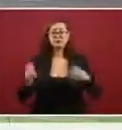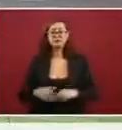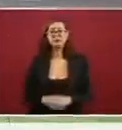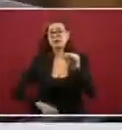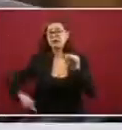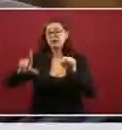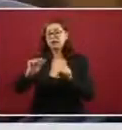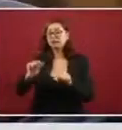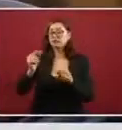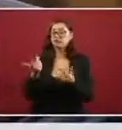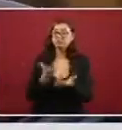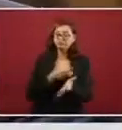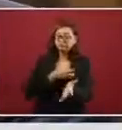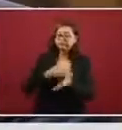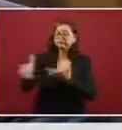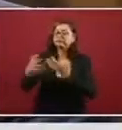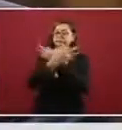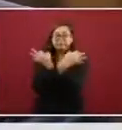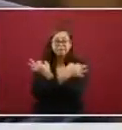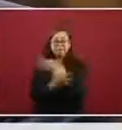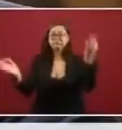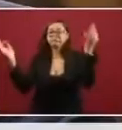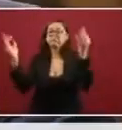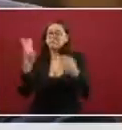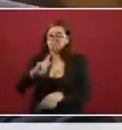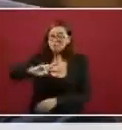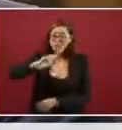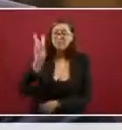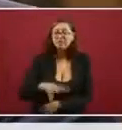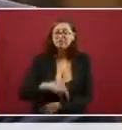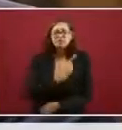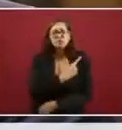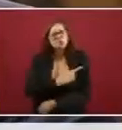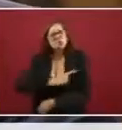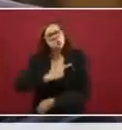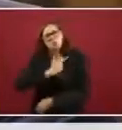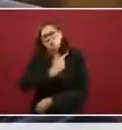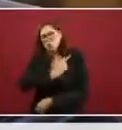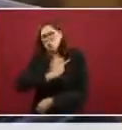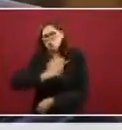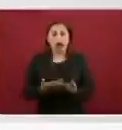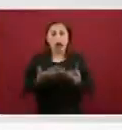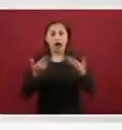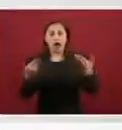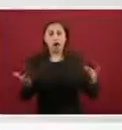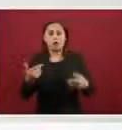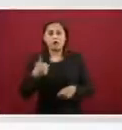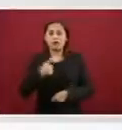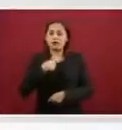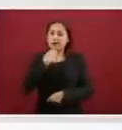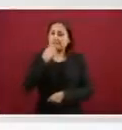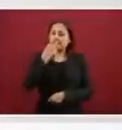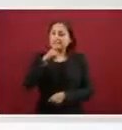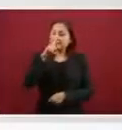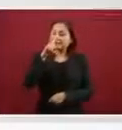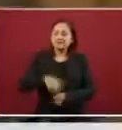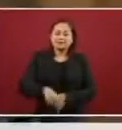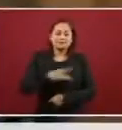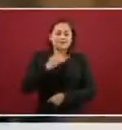e improvisando sobre él. Por eso el discurso se alargó más de la hora programada y se convirtió en un informe de